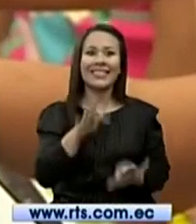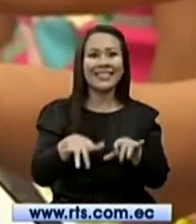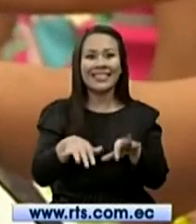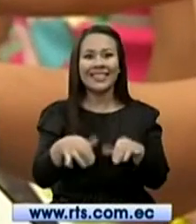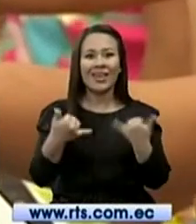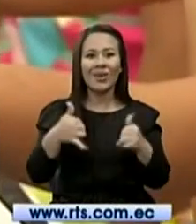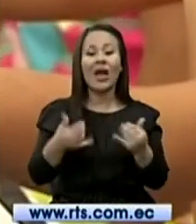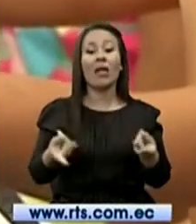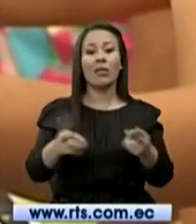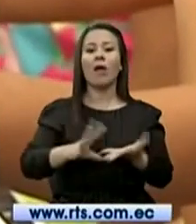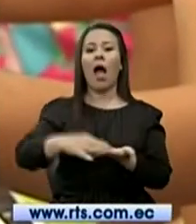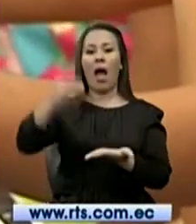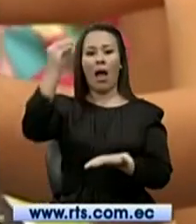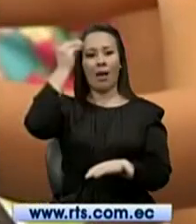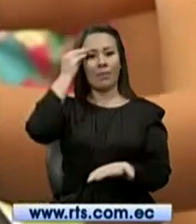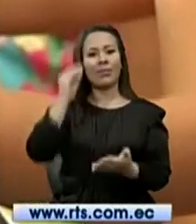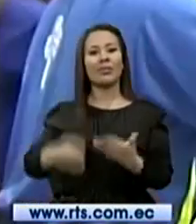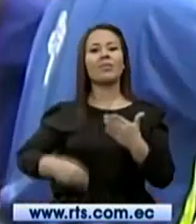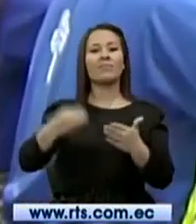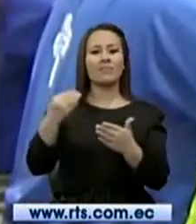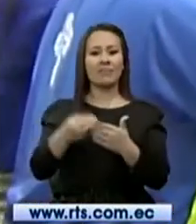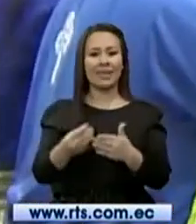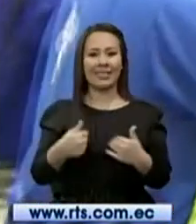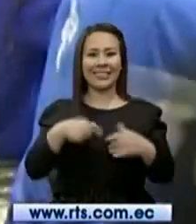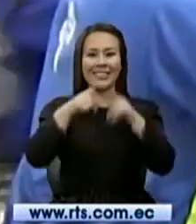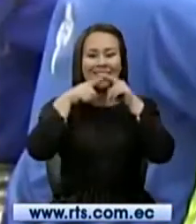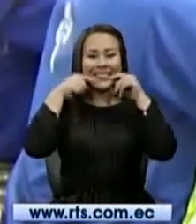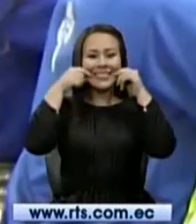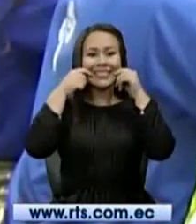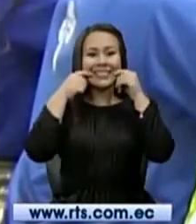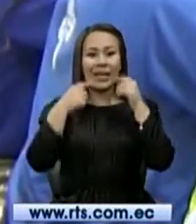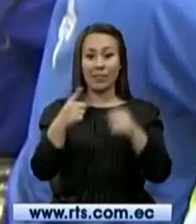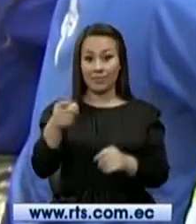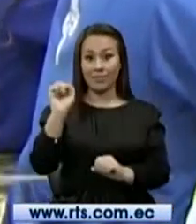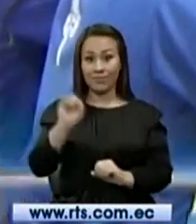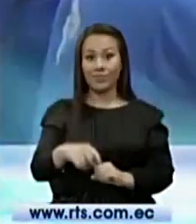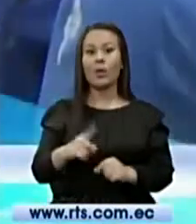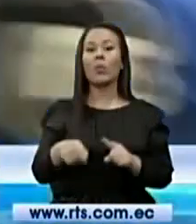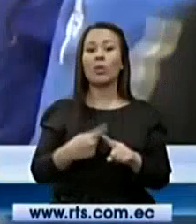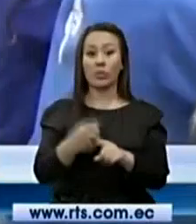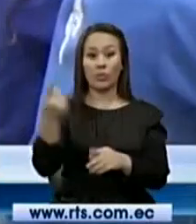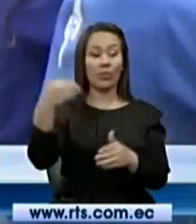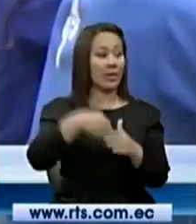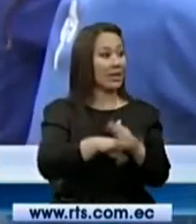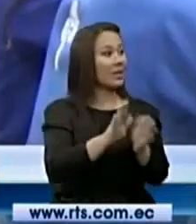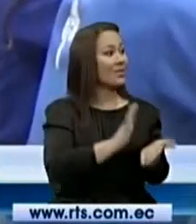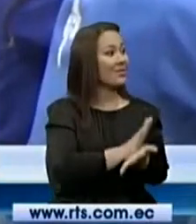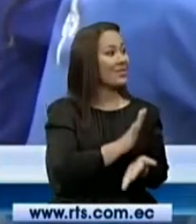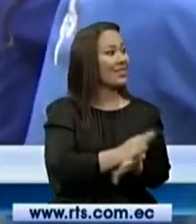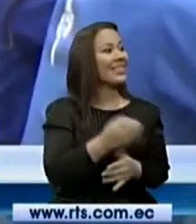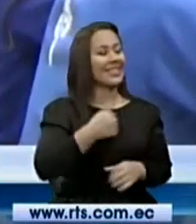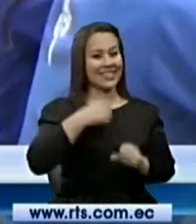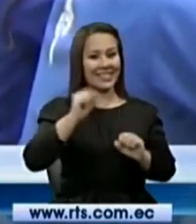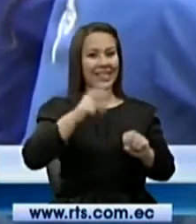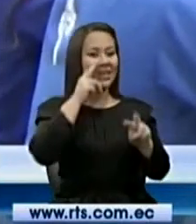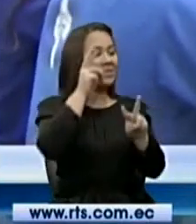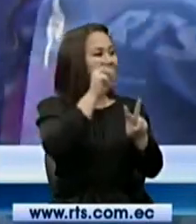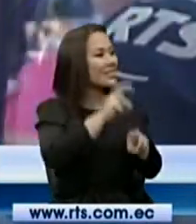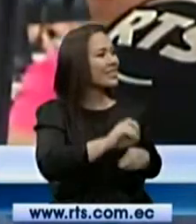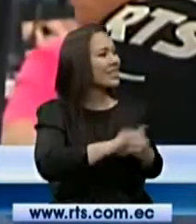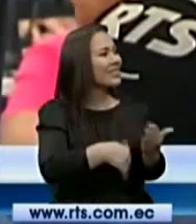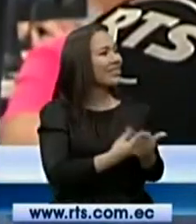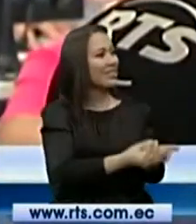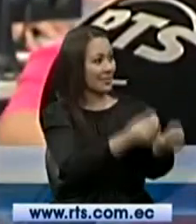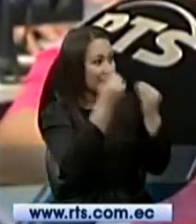para adelantarse en conocimientos. Contento. ¿Y también te sirve para qué? Para cuando entras a la escuela. Sí, para investigar todo lo que